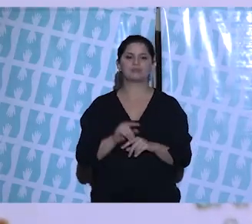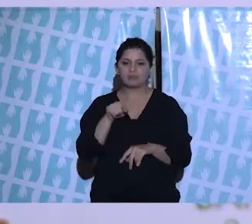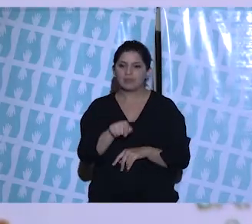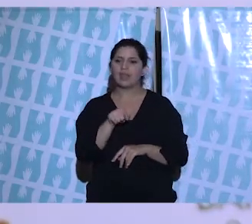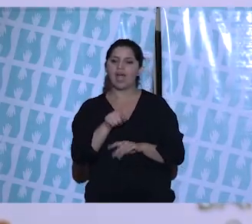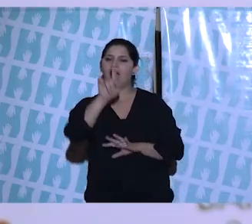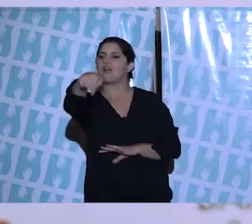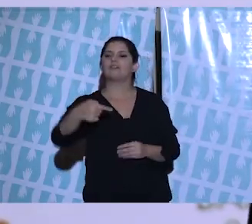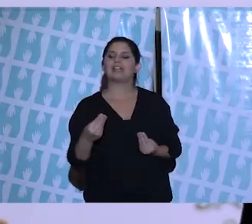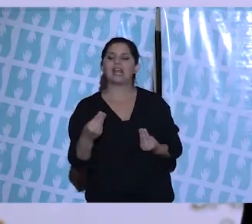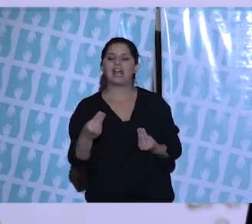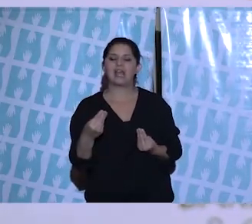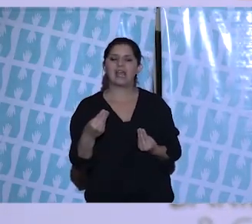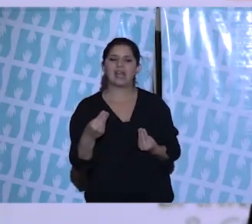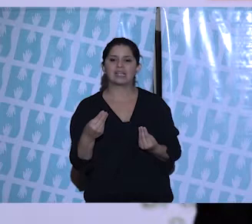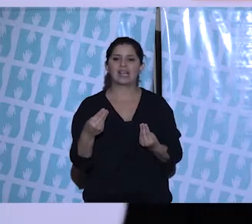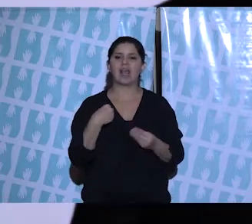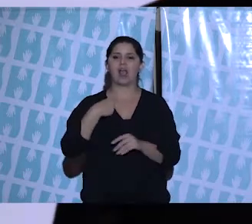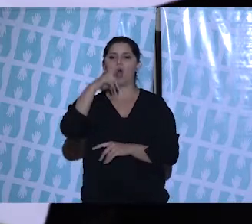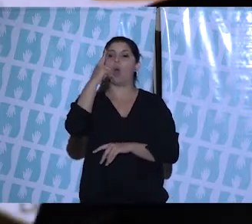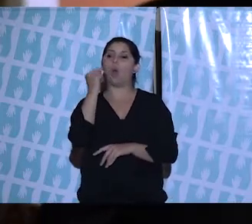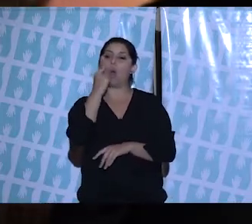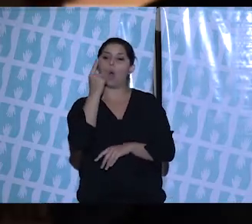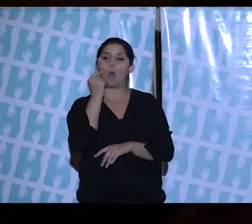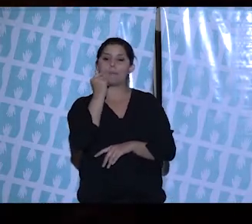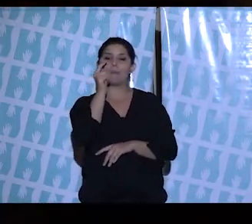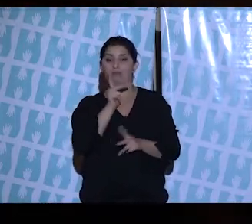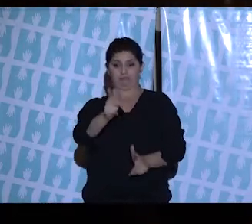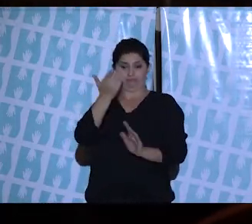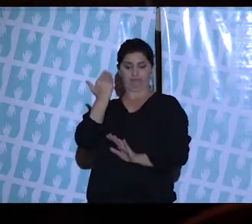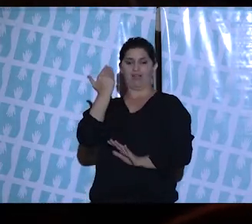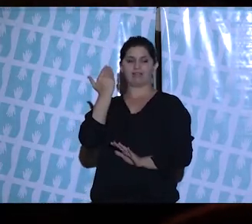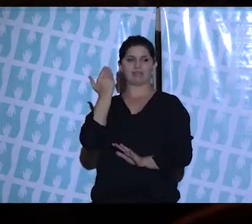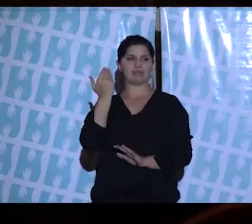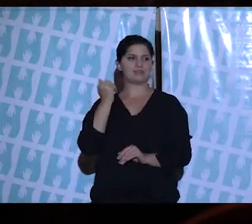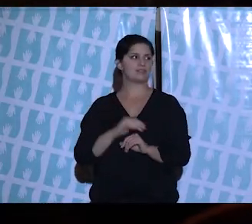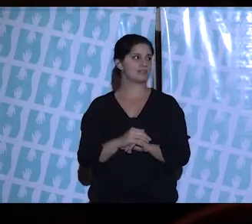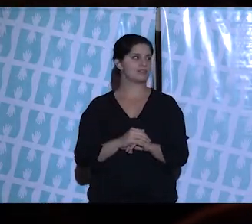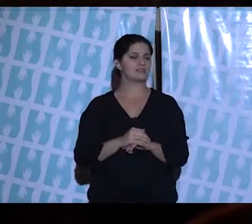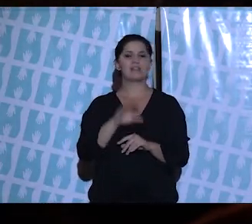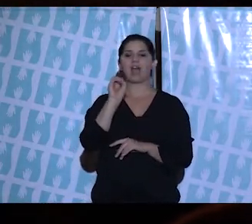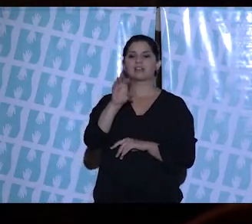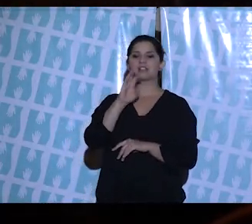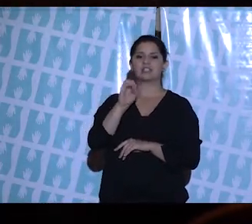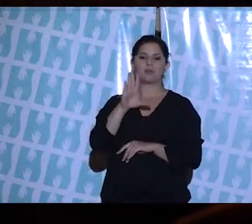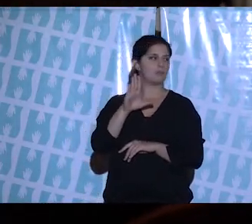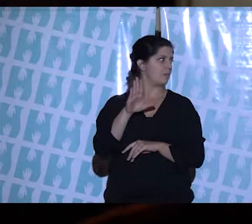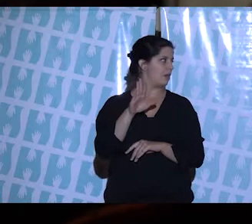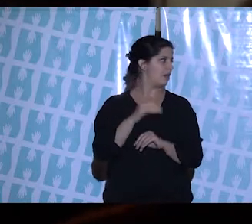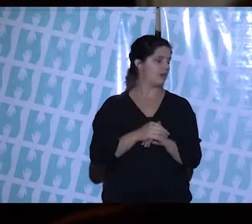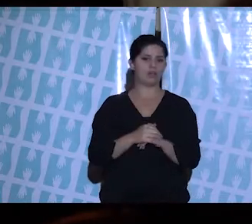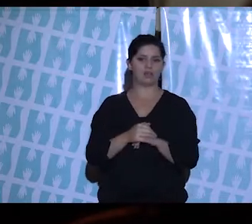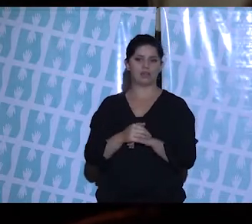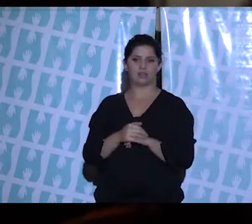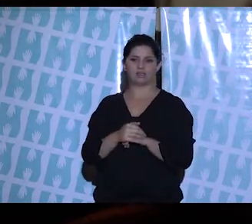donde viene este señor que yo les mencioné, que se llamaba Charcot,